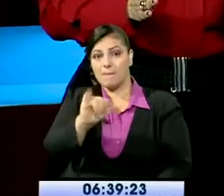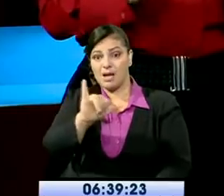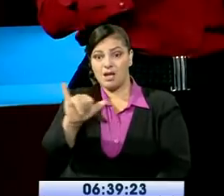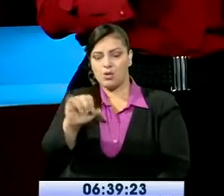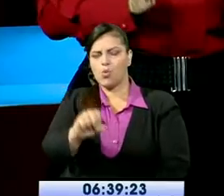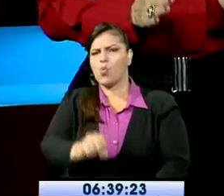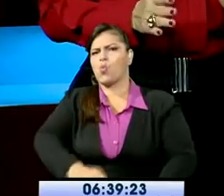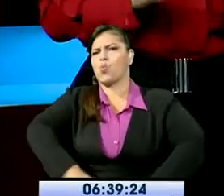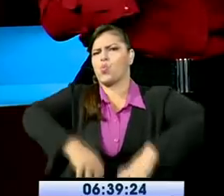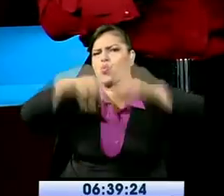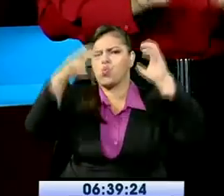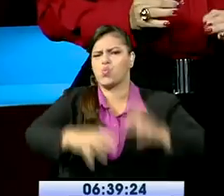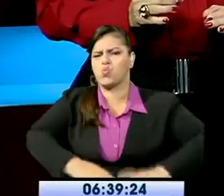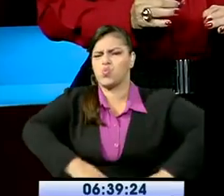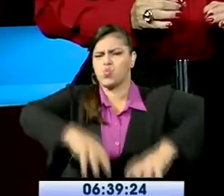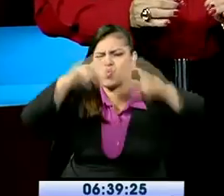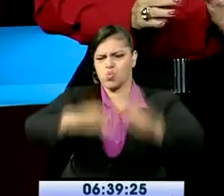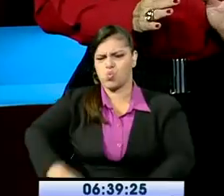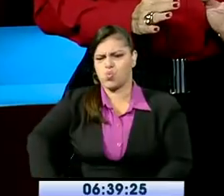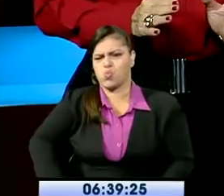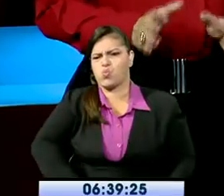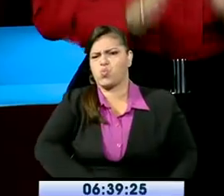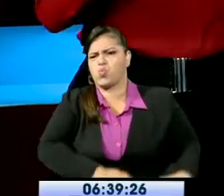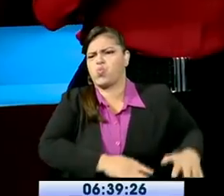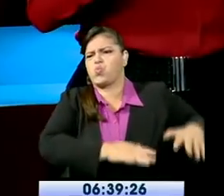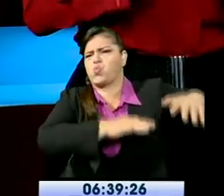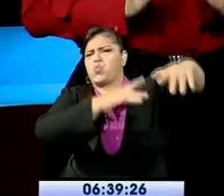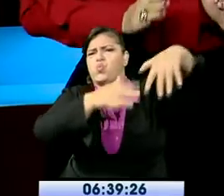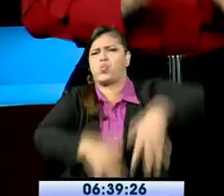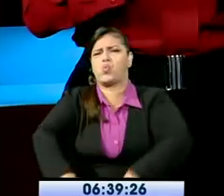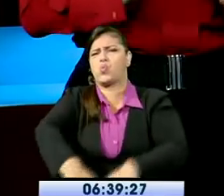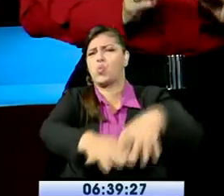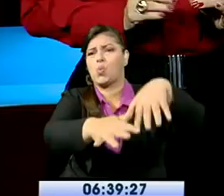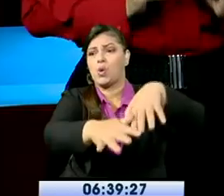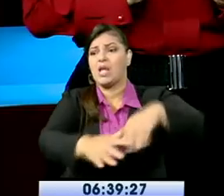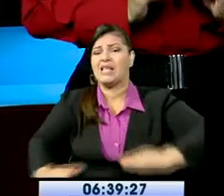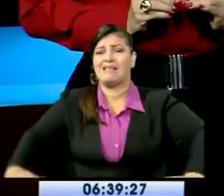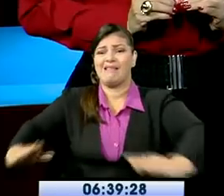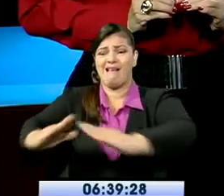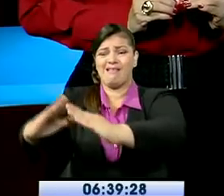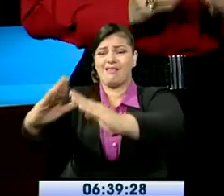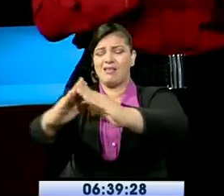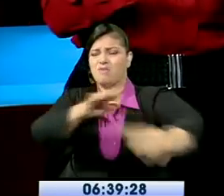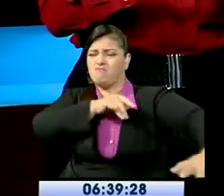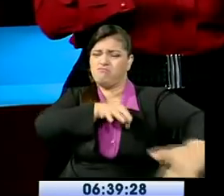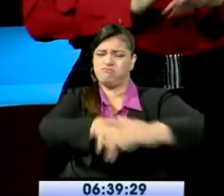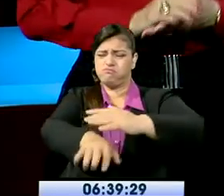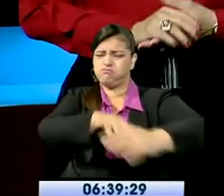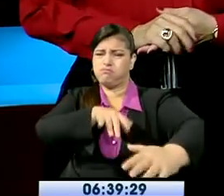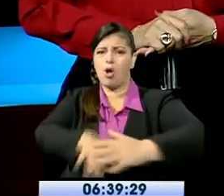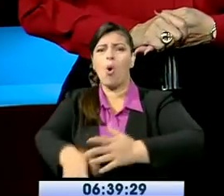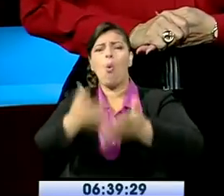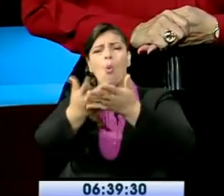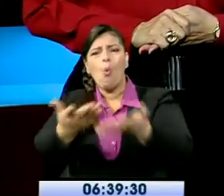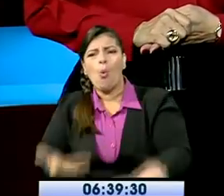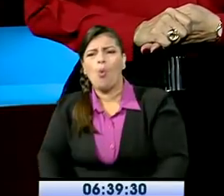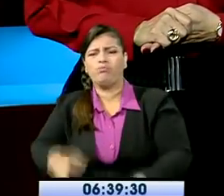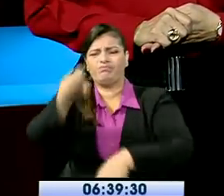agua ingresó a las casas provocando cuantiosos daños materiales. Veamos.